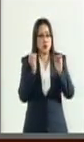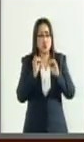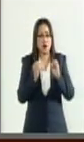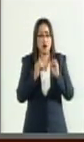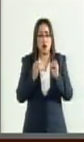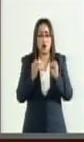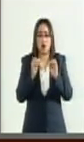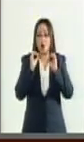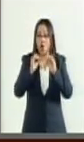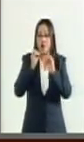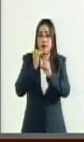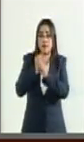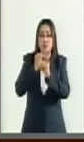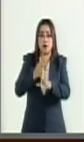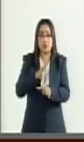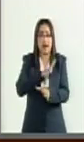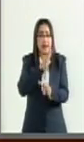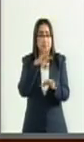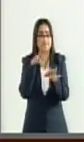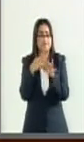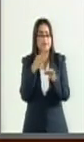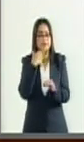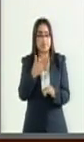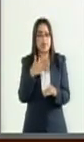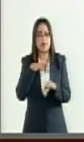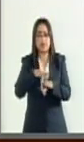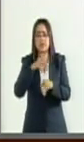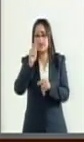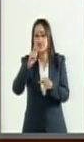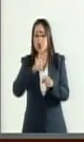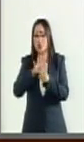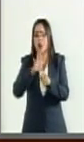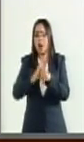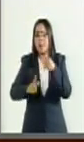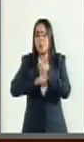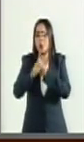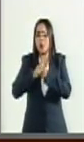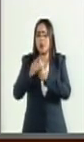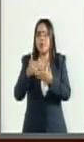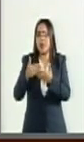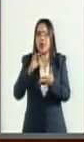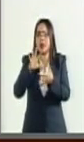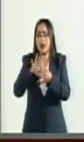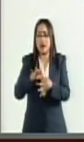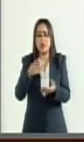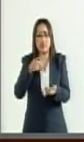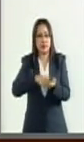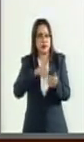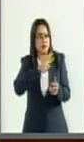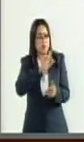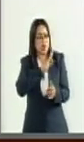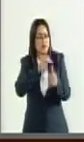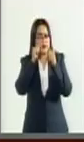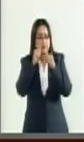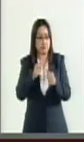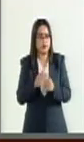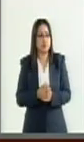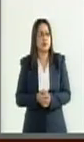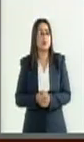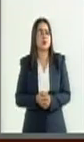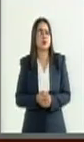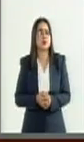calidad sobre la forma en que el conflicto puede ser atendido. Más